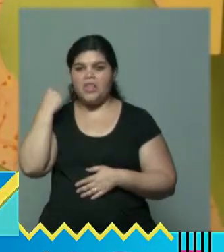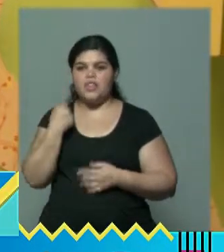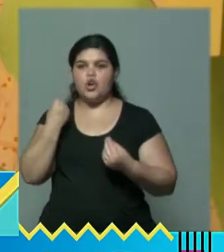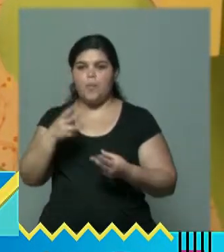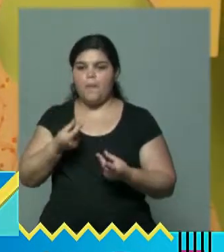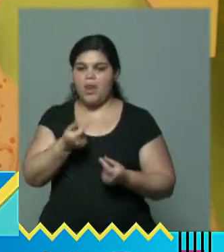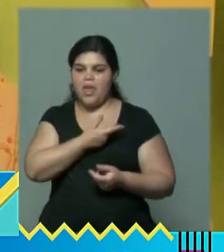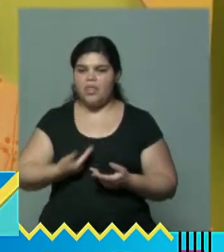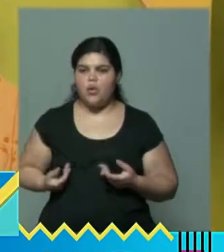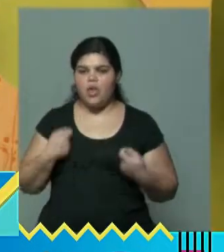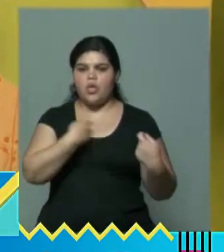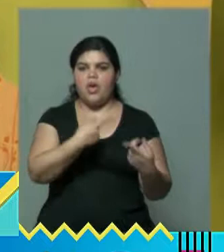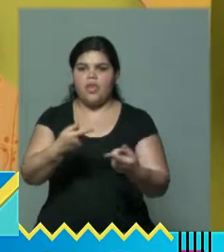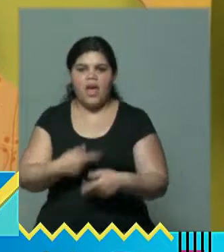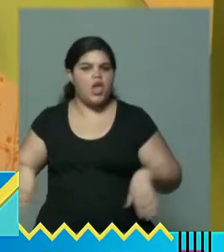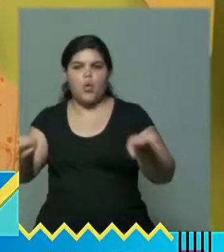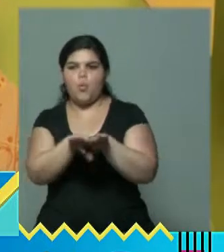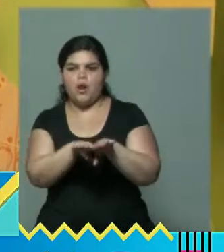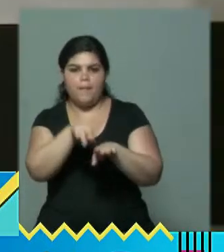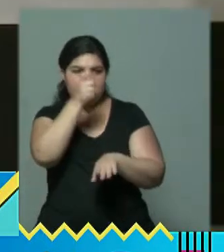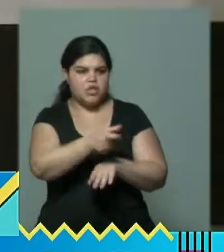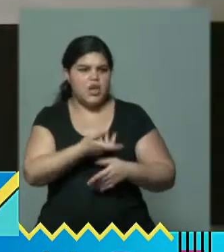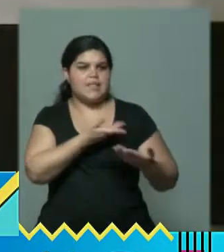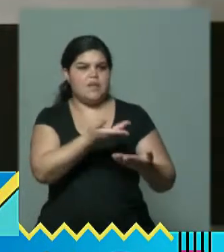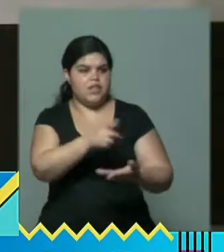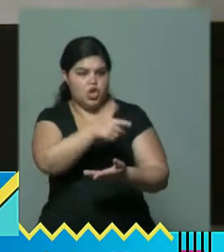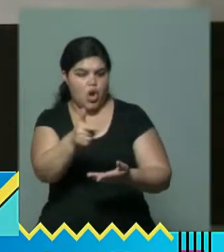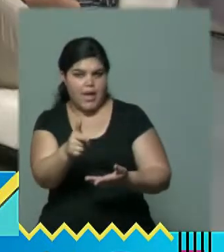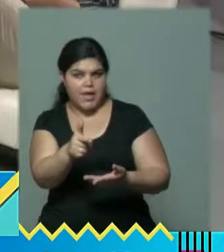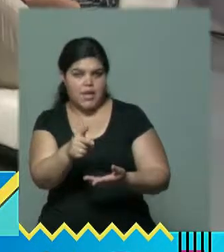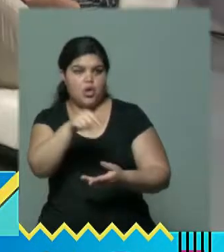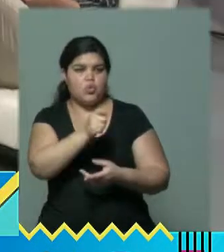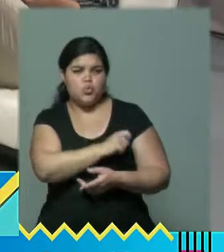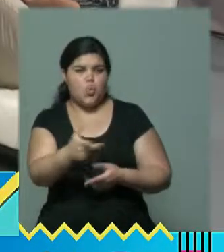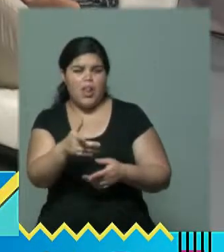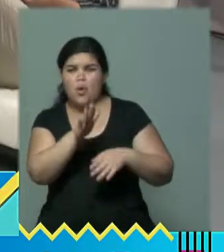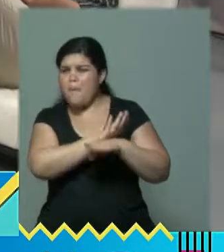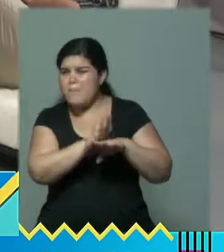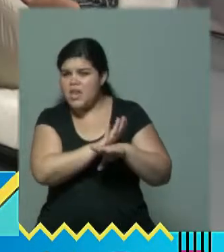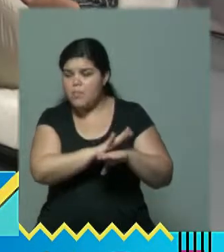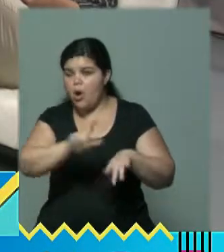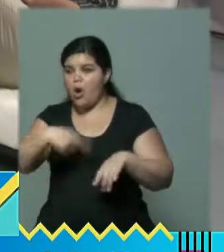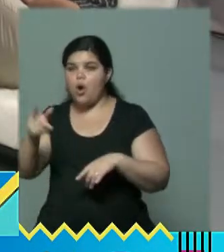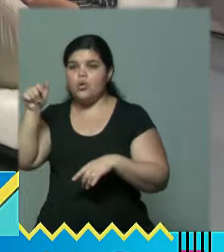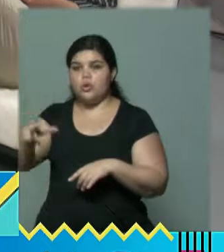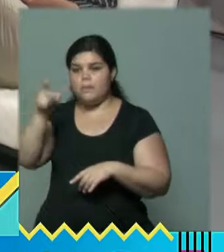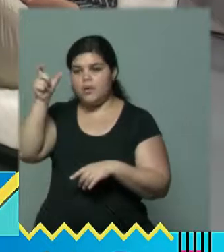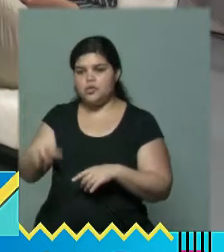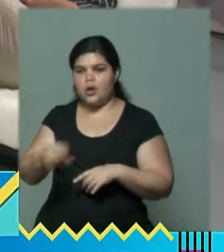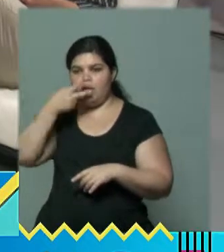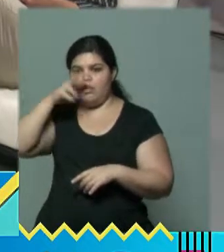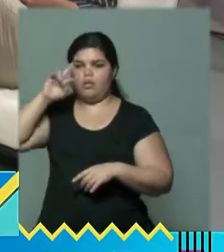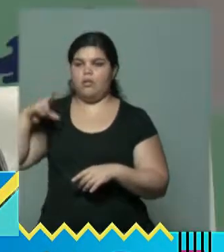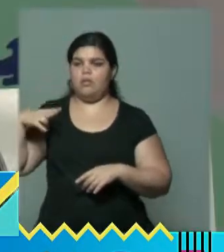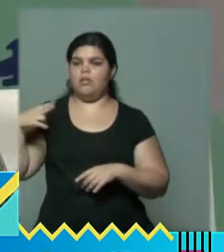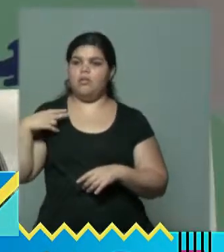le subsidiábamos tanto a la persona que no tenía servicio o ganaba lo mínimo, como al tipo que vivía en Puerto Madero o en el barrio de Albion